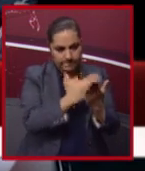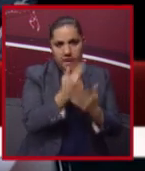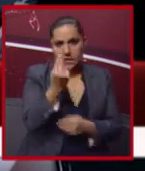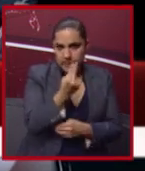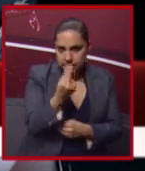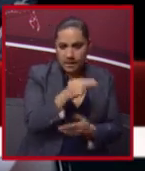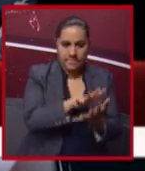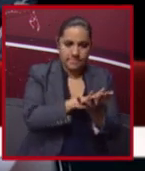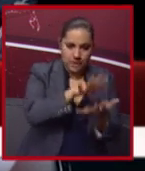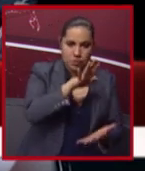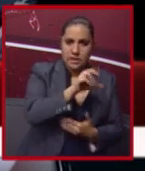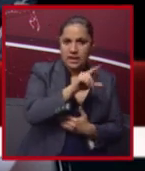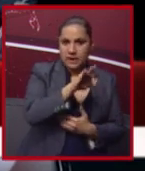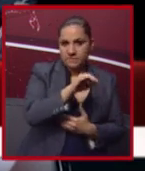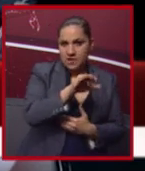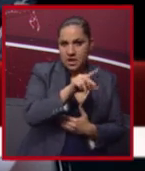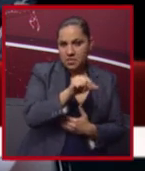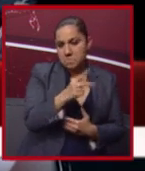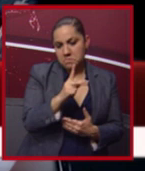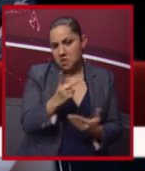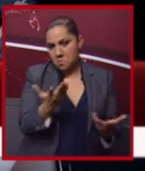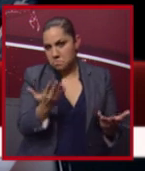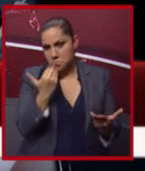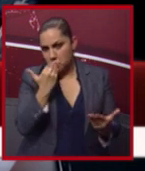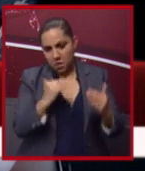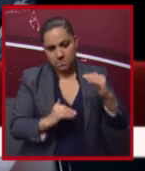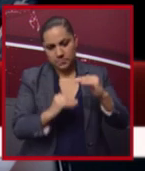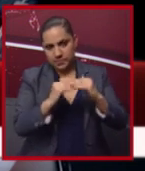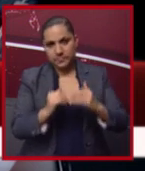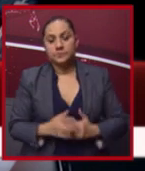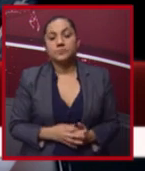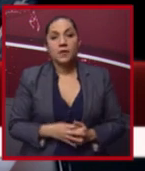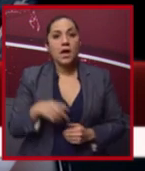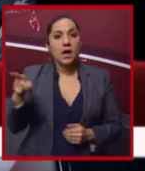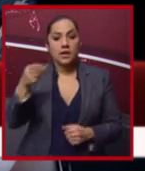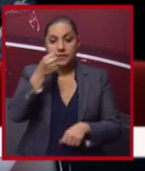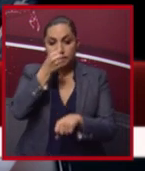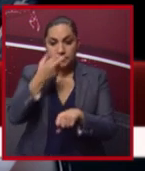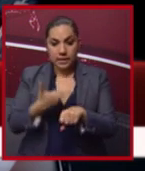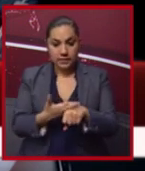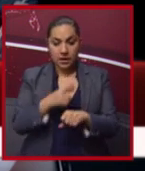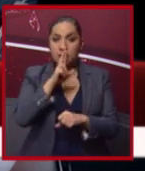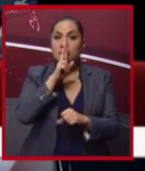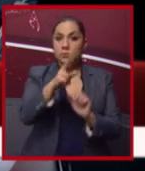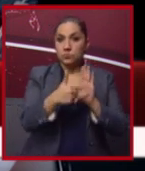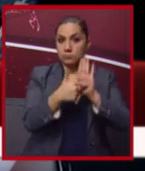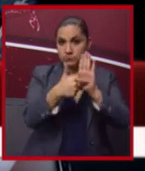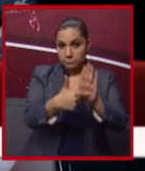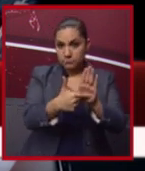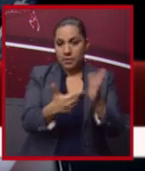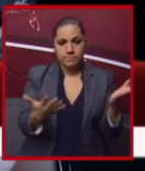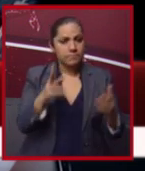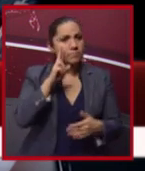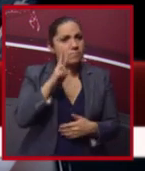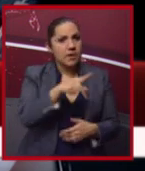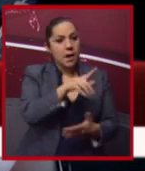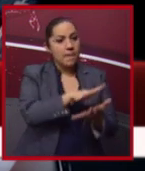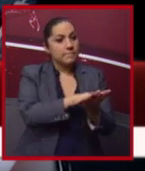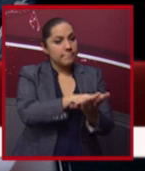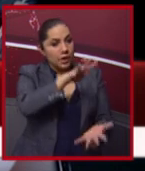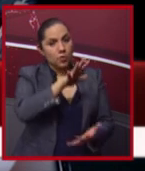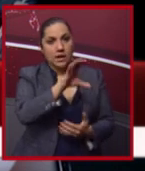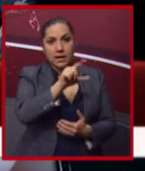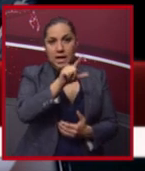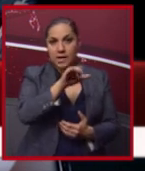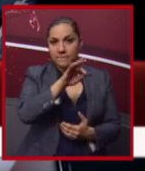al resultado del que ha dado cuenta la Secretaría, se puede apreciar que no se reúne la mayoría